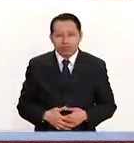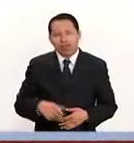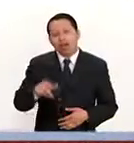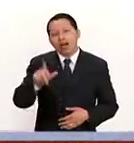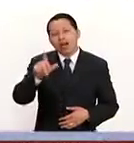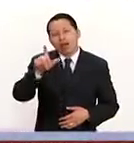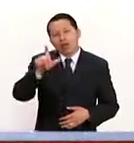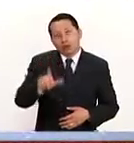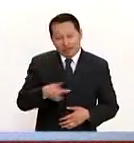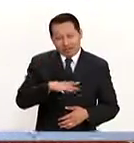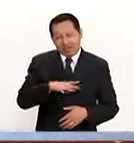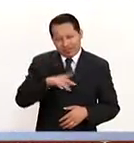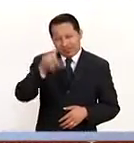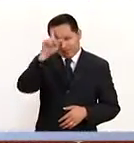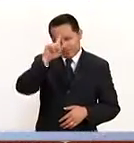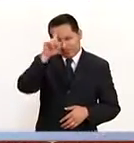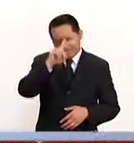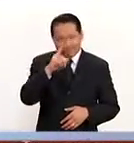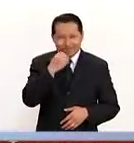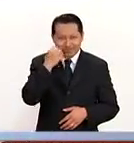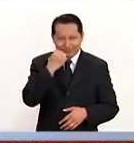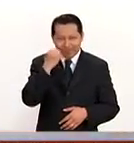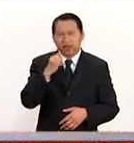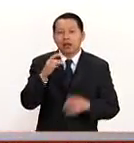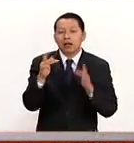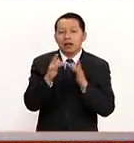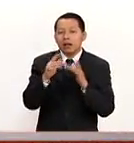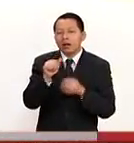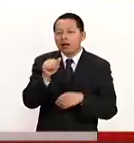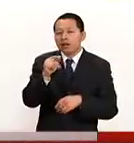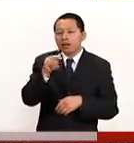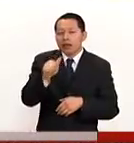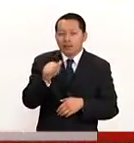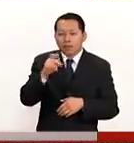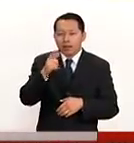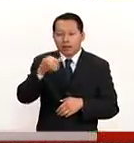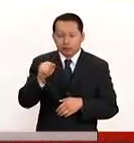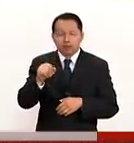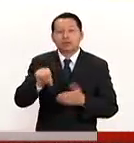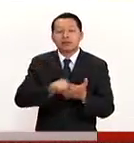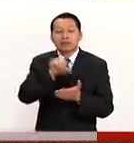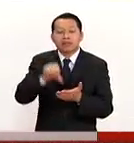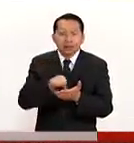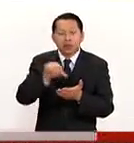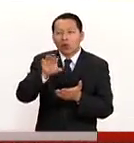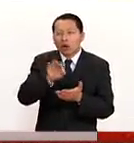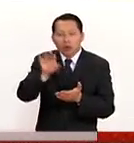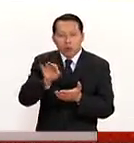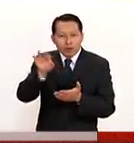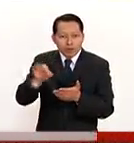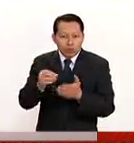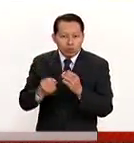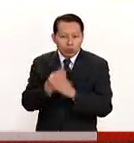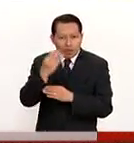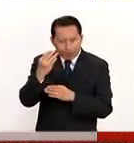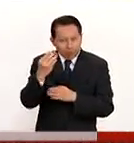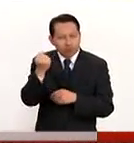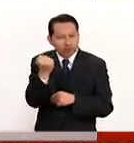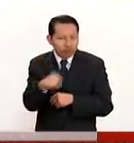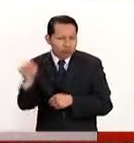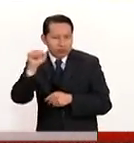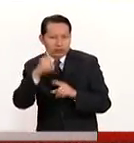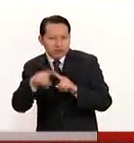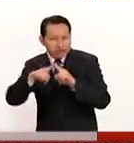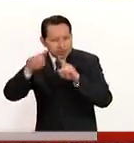Lunes de orientación vocacional, nos enlazamos con Andrea Farías, ella es coordinadora del Centro de Reclutamiento de Nuevos Talentos y Fomento a